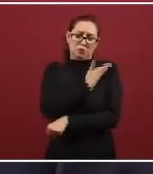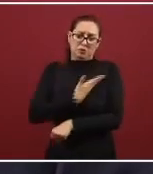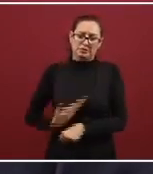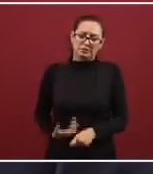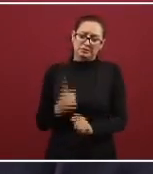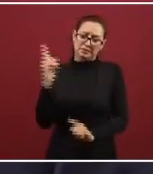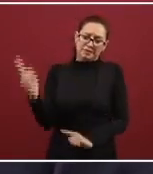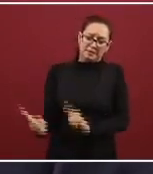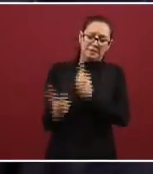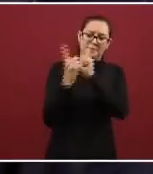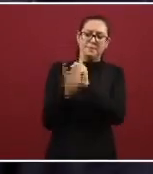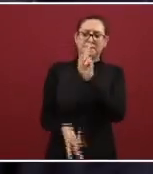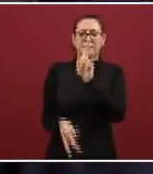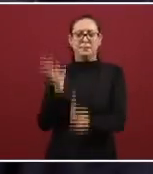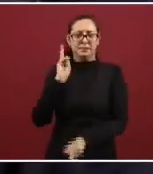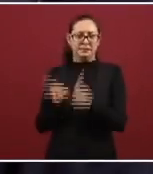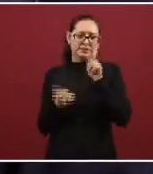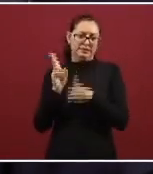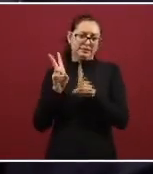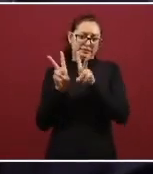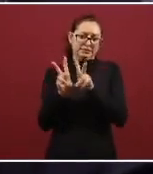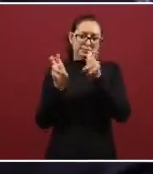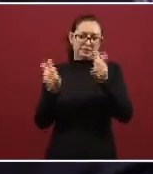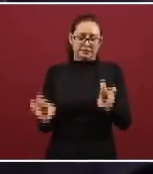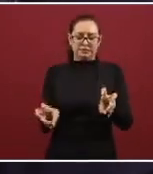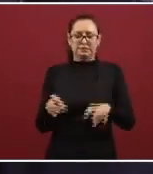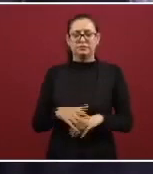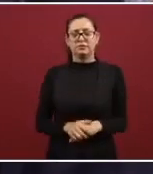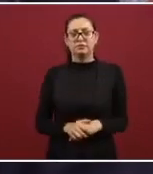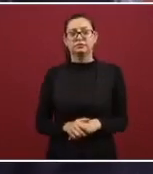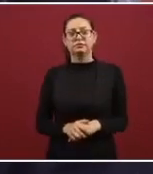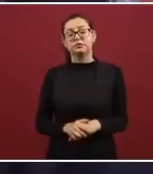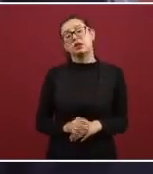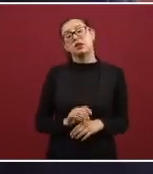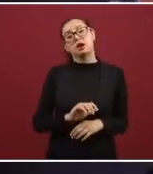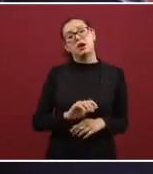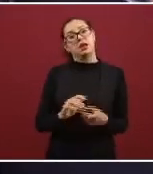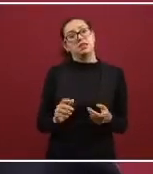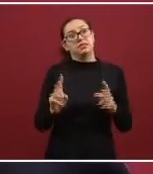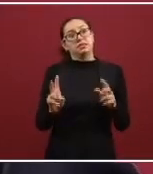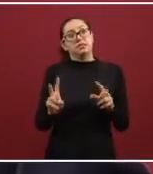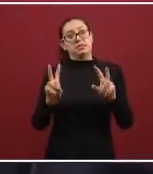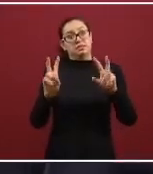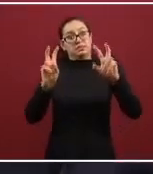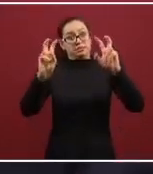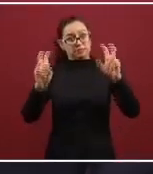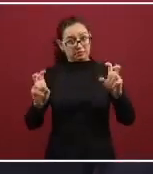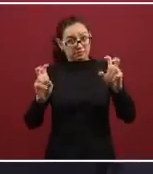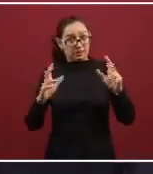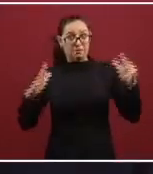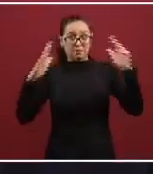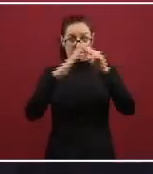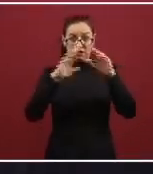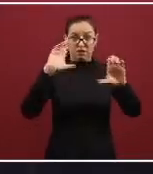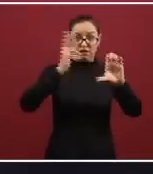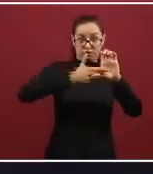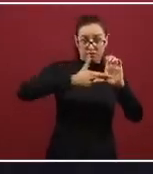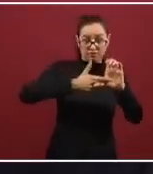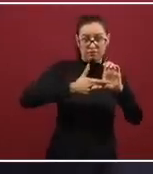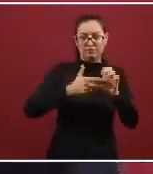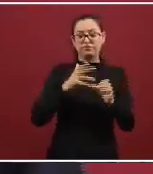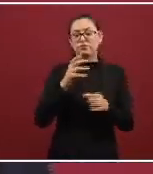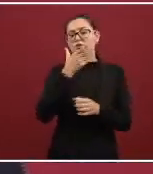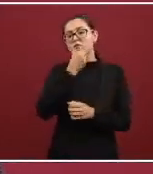este asunto. En el caso de los albergues, Horacio Duarte tiene